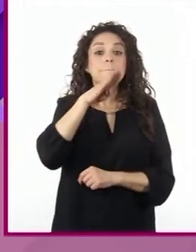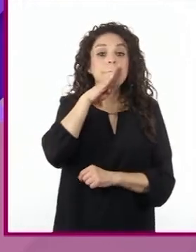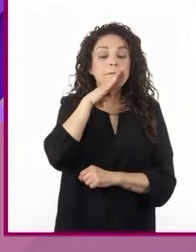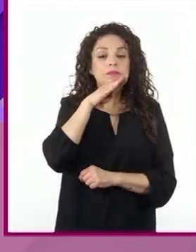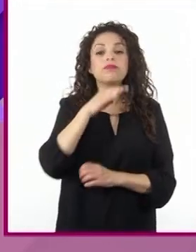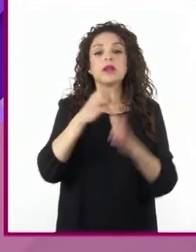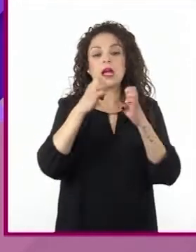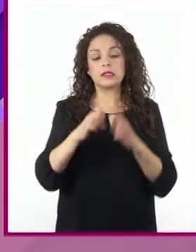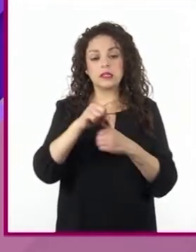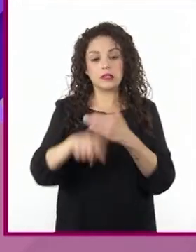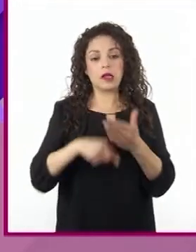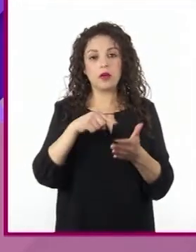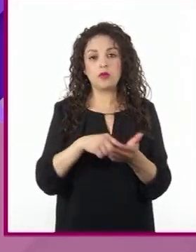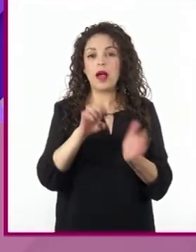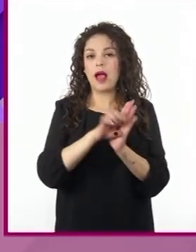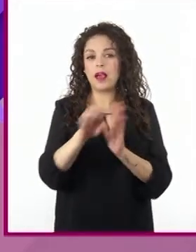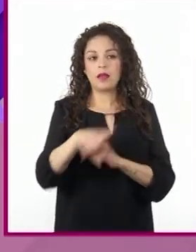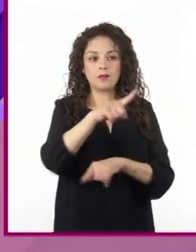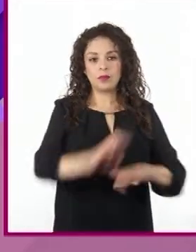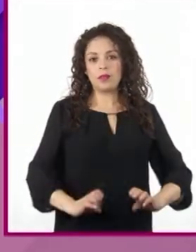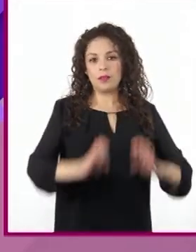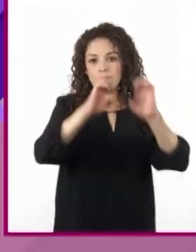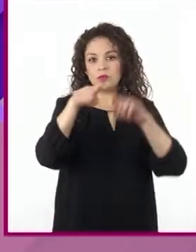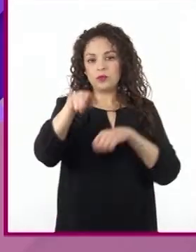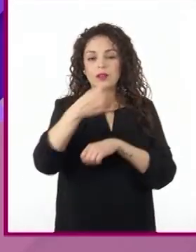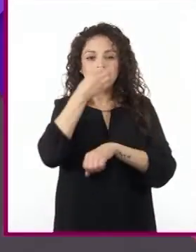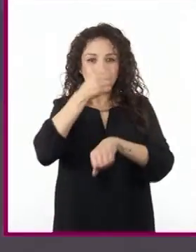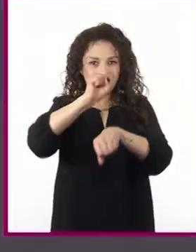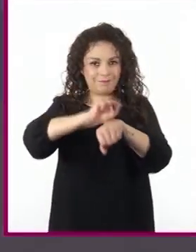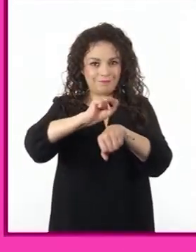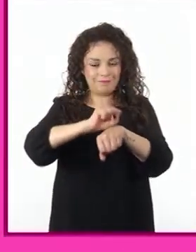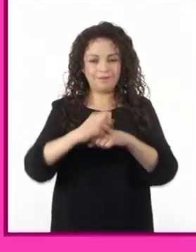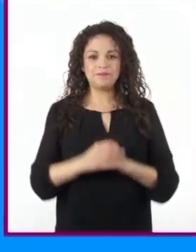espacio como lo es el edificio donde se encuentra su secundaria.